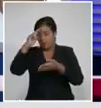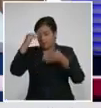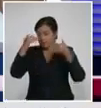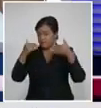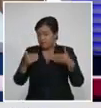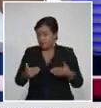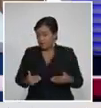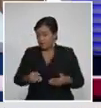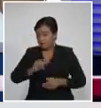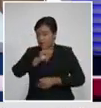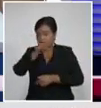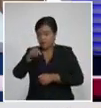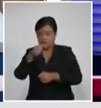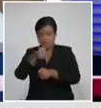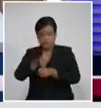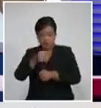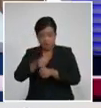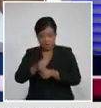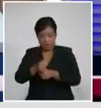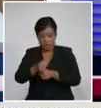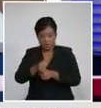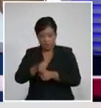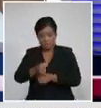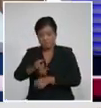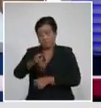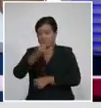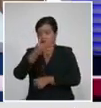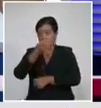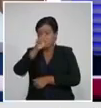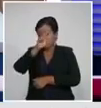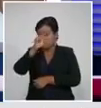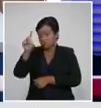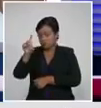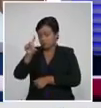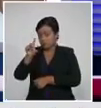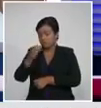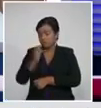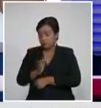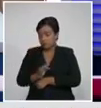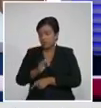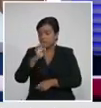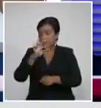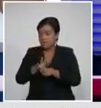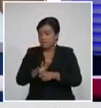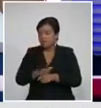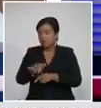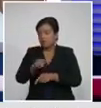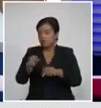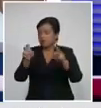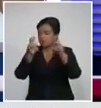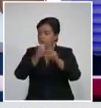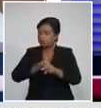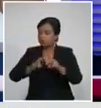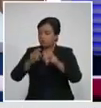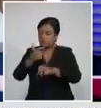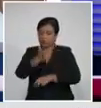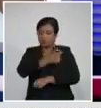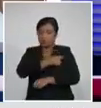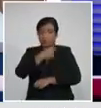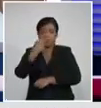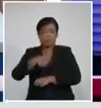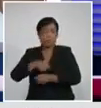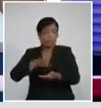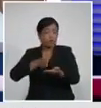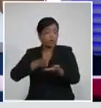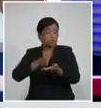riesgo. Y en una primera etapa. Y que eso, bueno, deberá continuar a un estudio